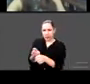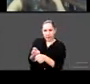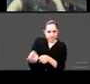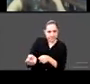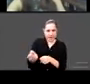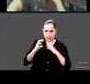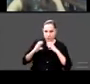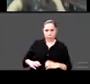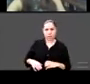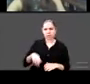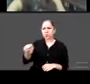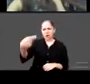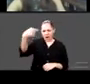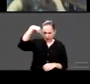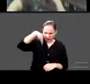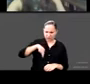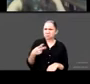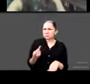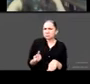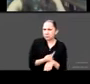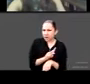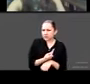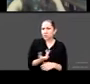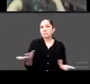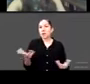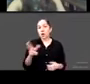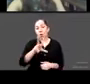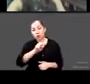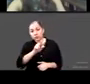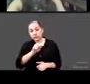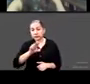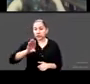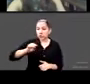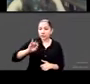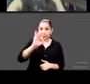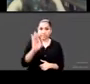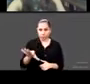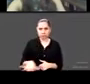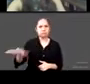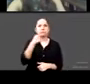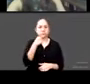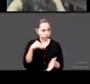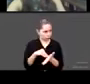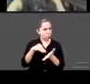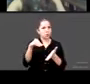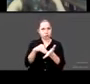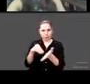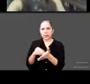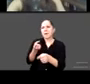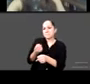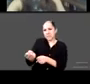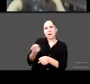que entre 80 y 98% de ellos siguen siendo disciplinados así, pues vamos a tener sociedades